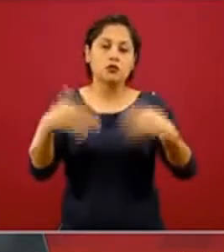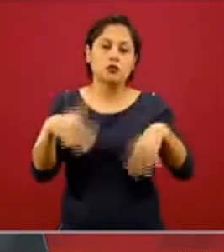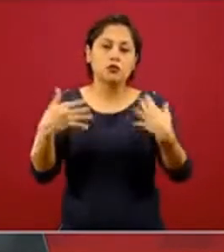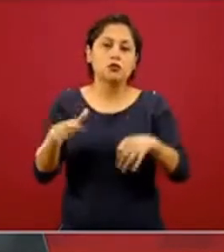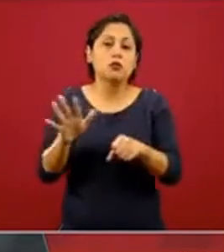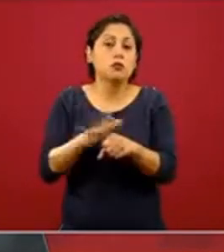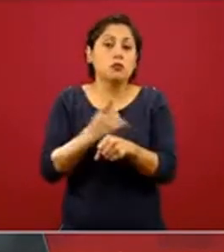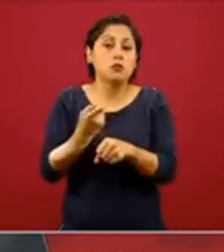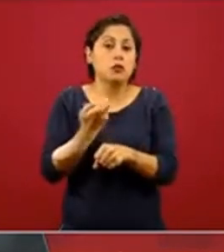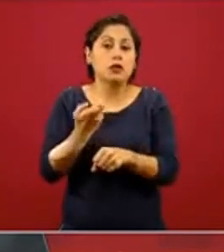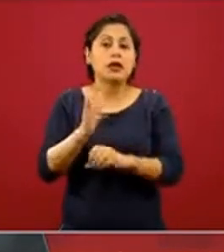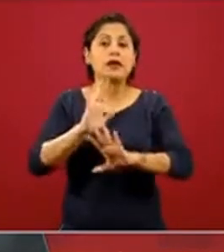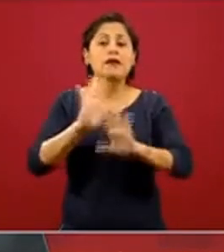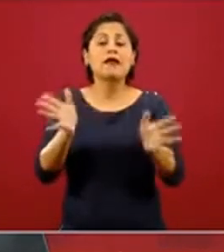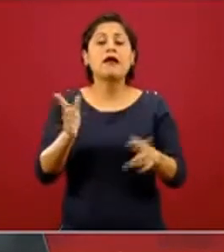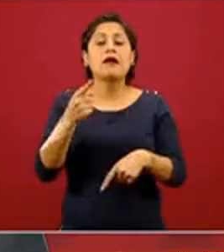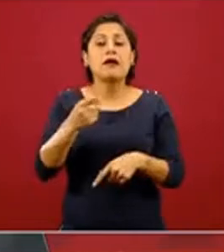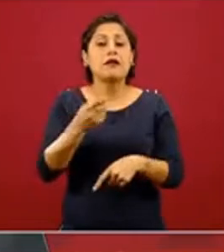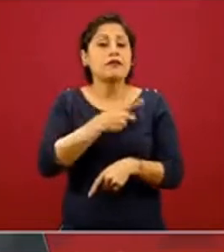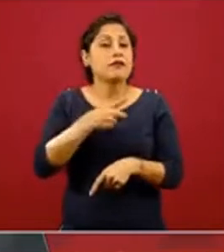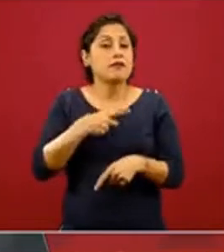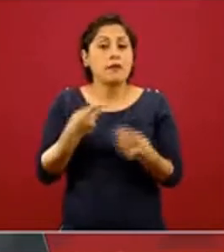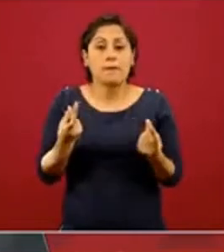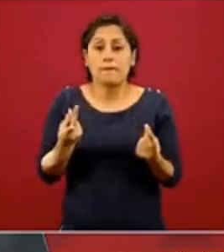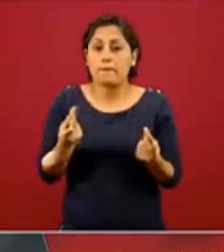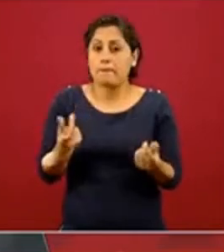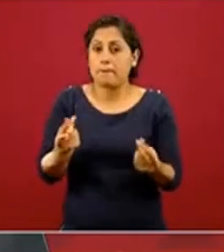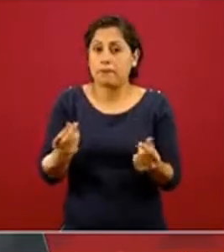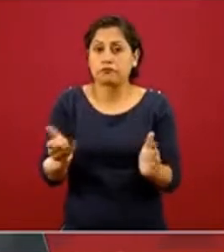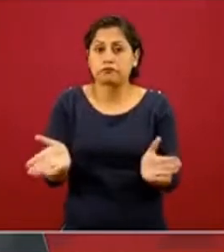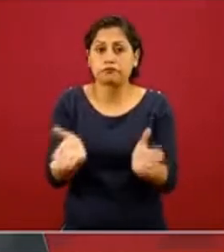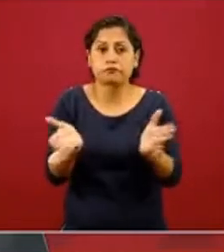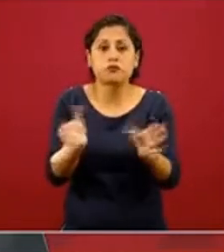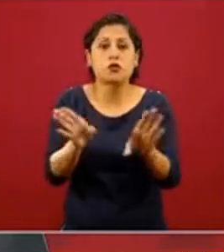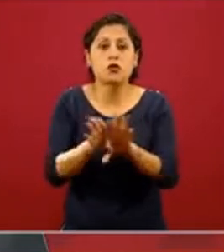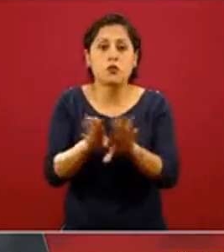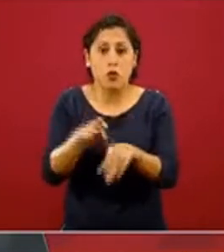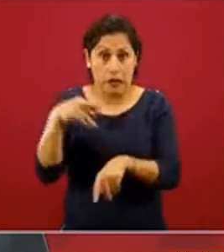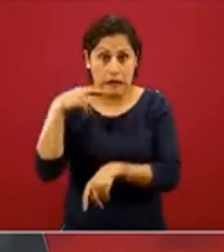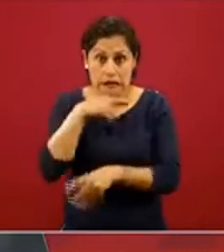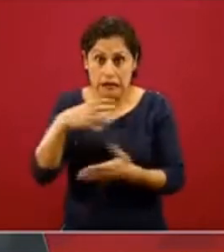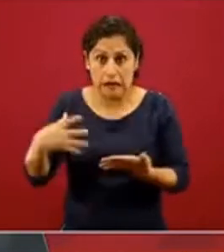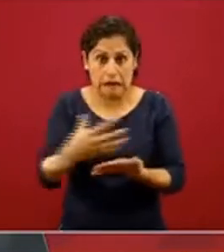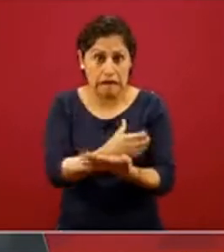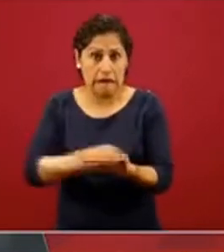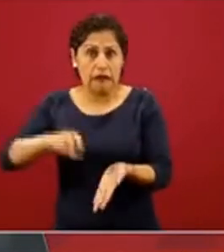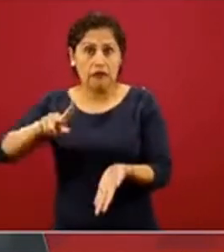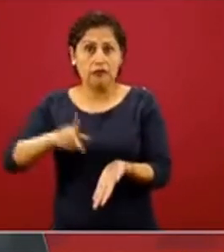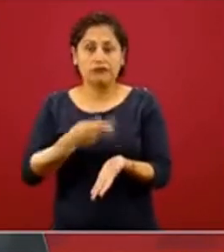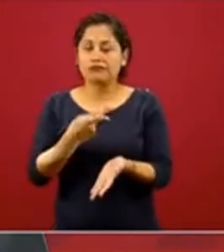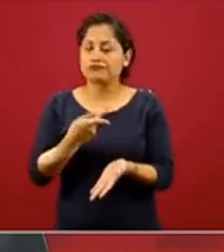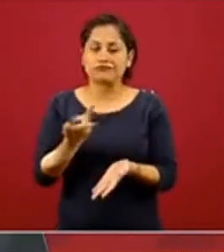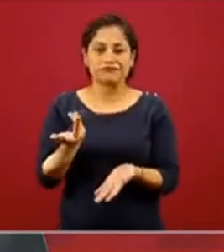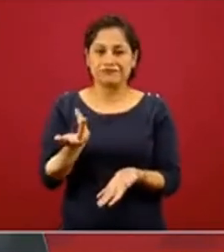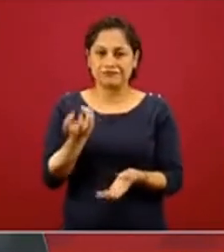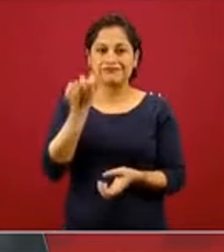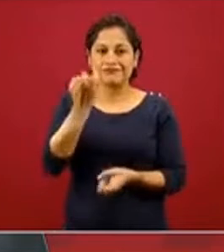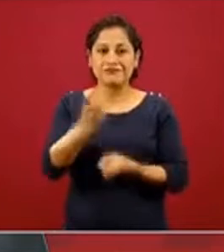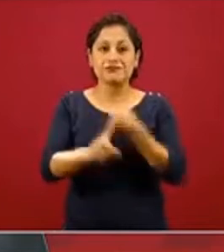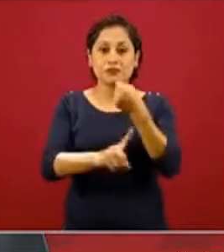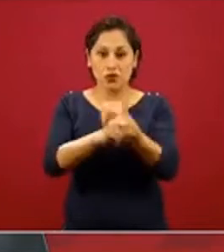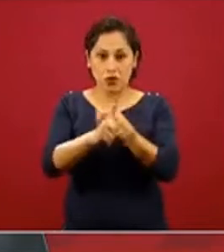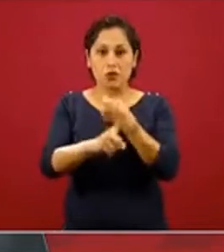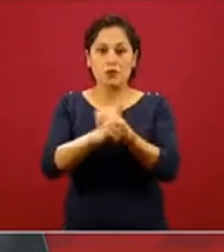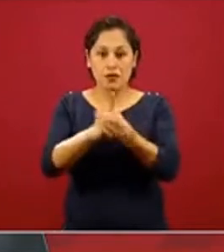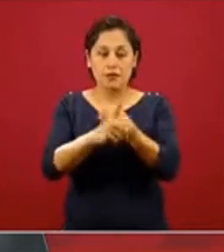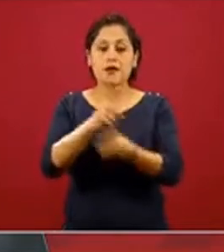es baja. Por eso es que no podemos perder de vista la importancia del aspecto del